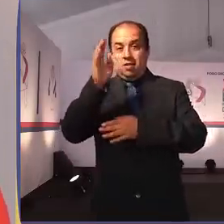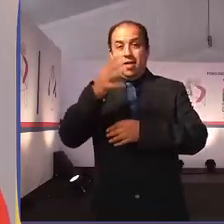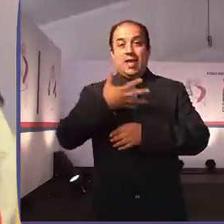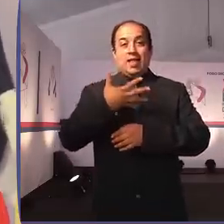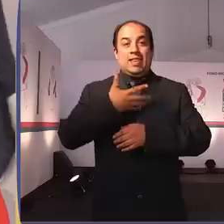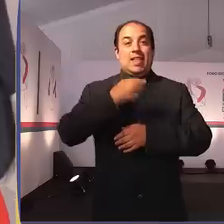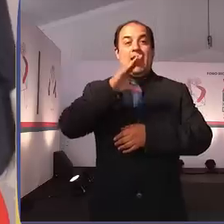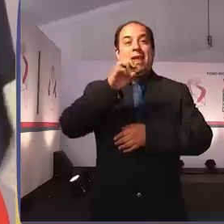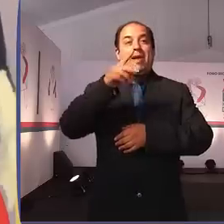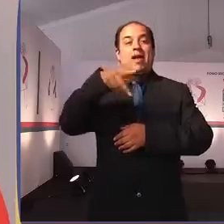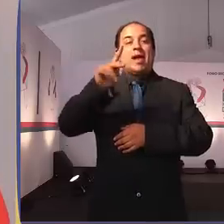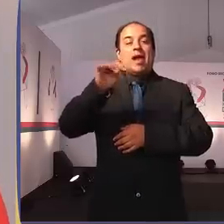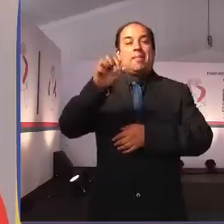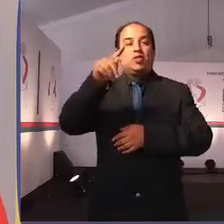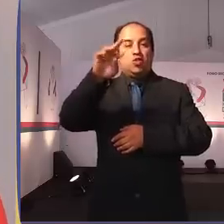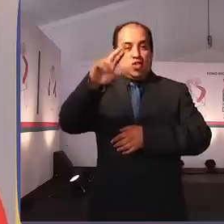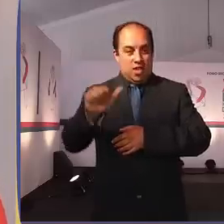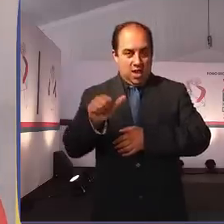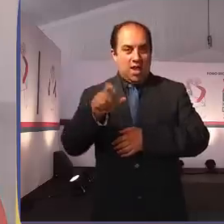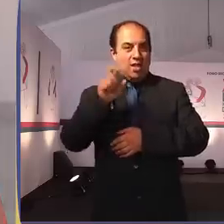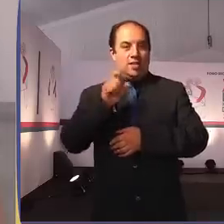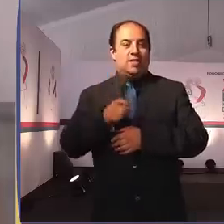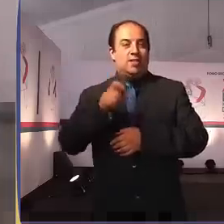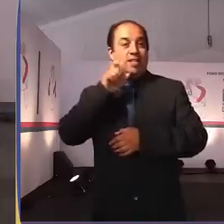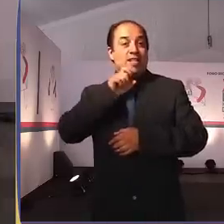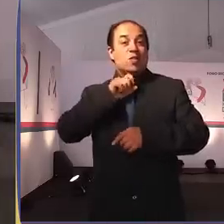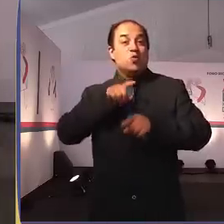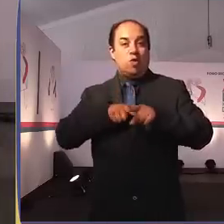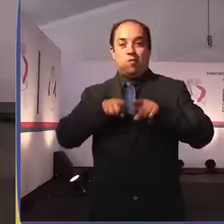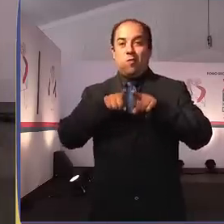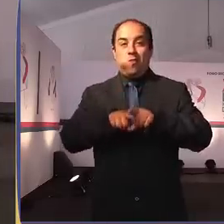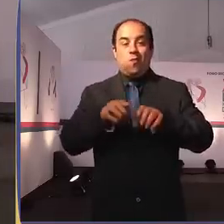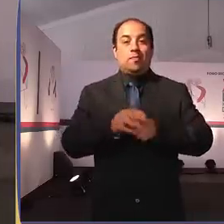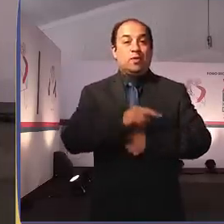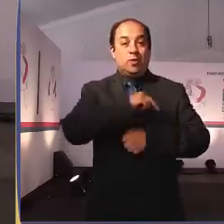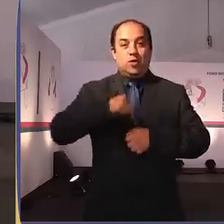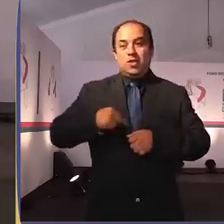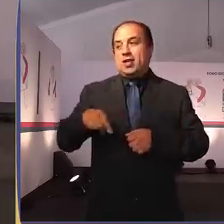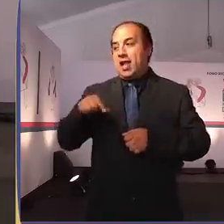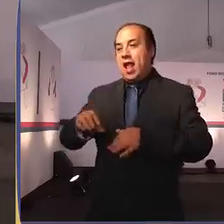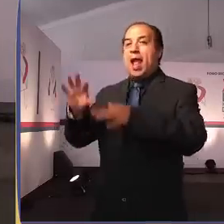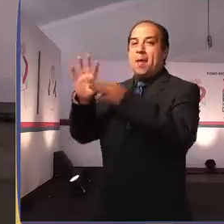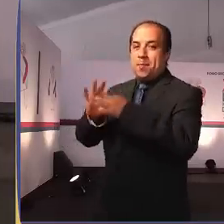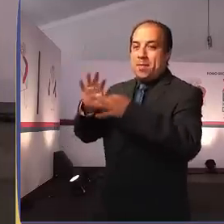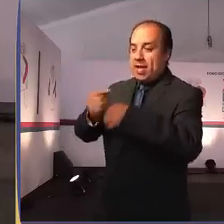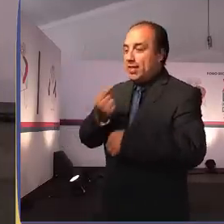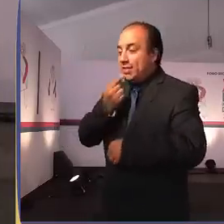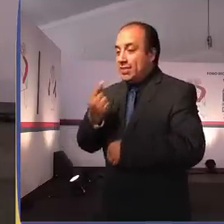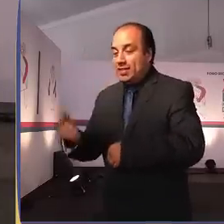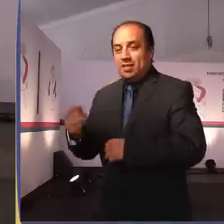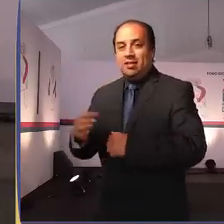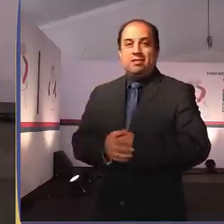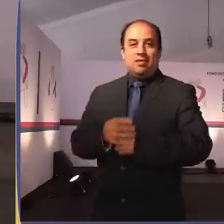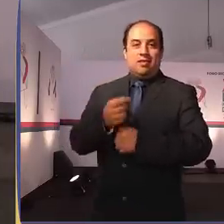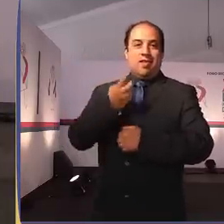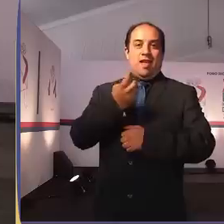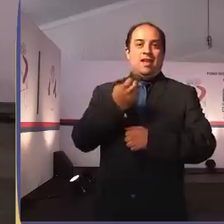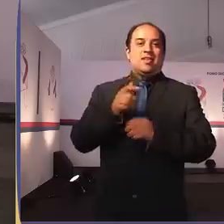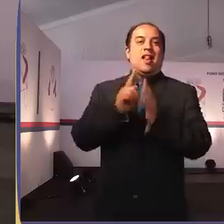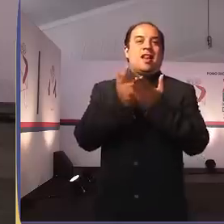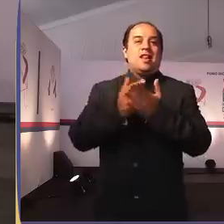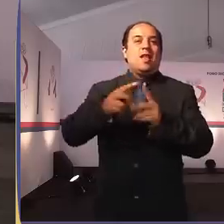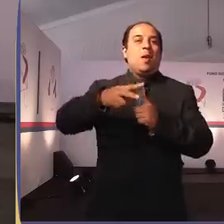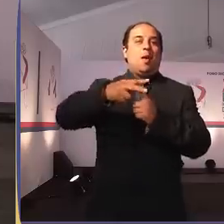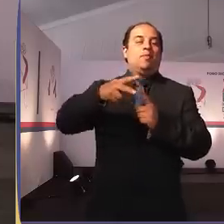Sutra. Y nos vimos obligados a darle explicaciones a la nenita de, pues es un libro de gimnasia,